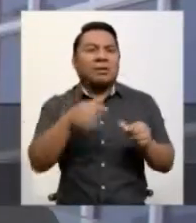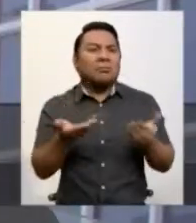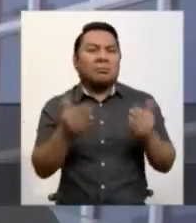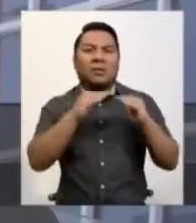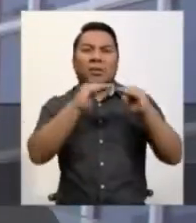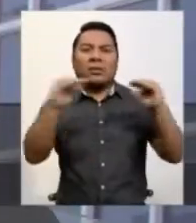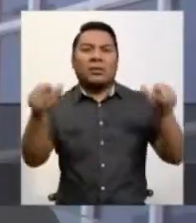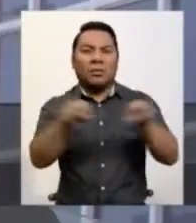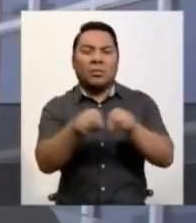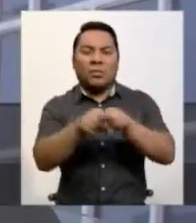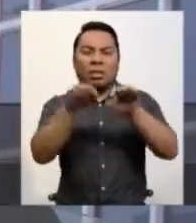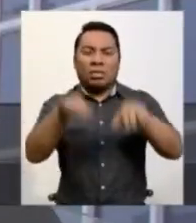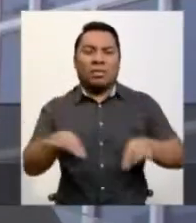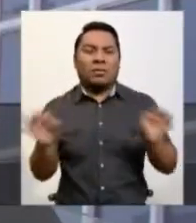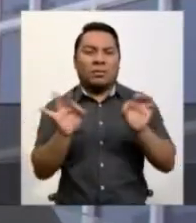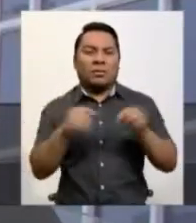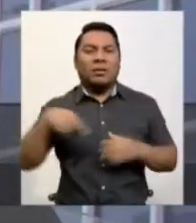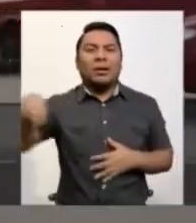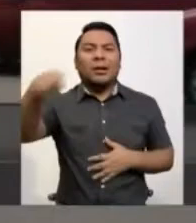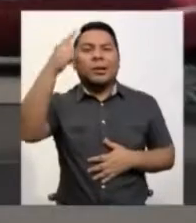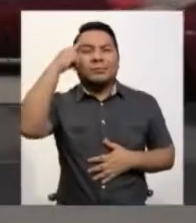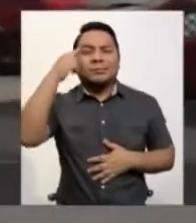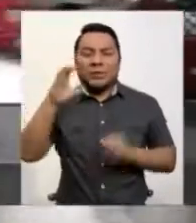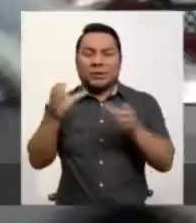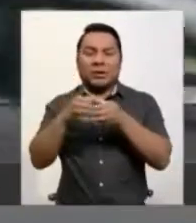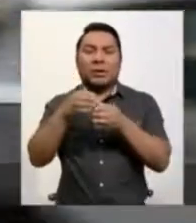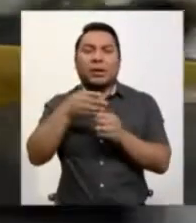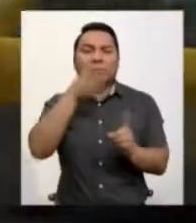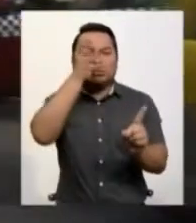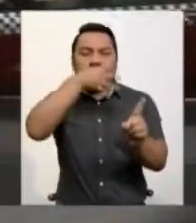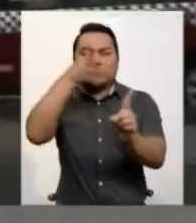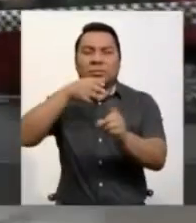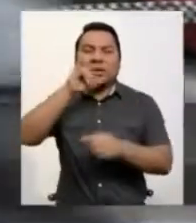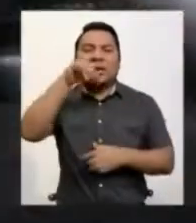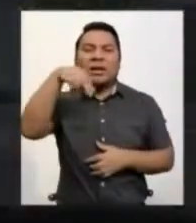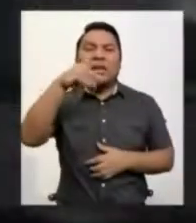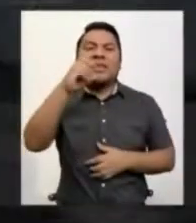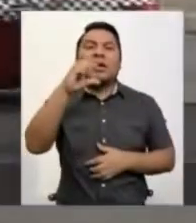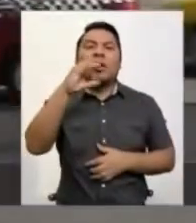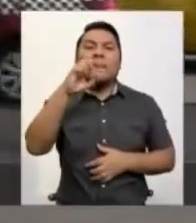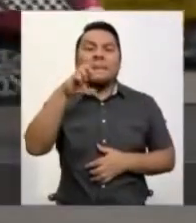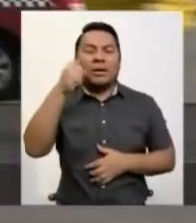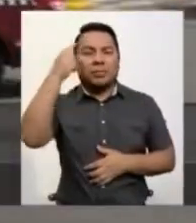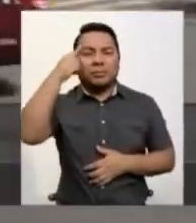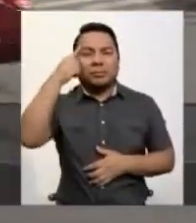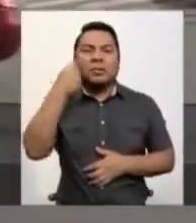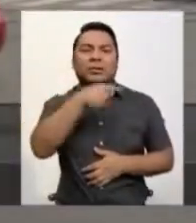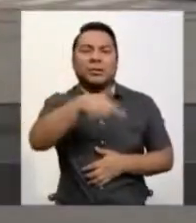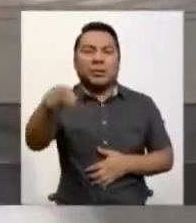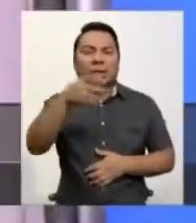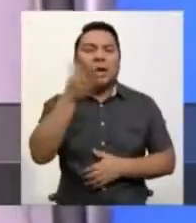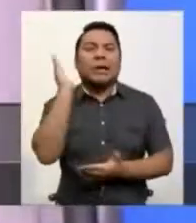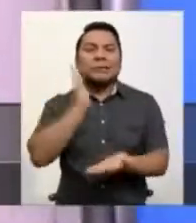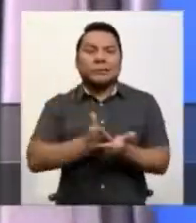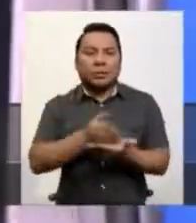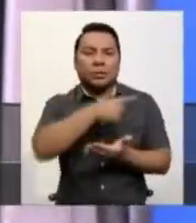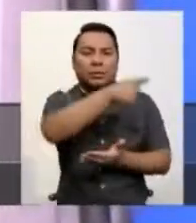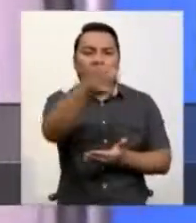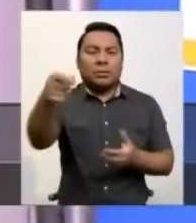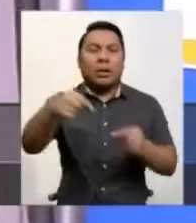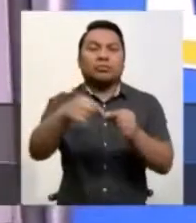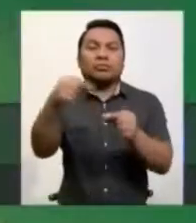indicios de concertación de precios, Indecopi informó que inició 5 procedimientos sancionadores al sector